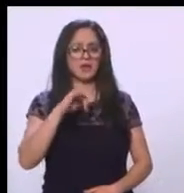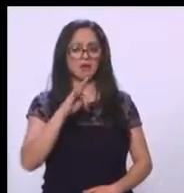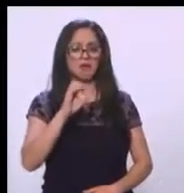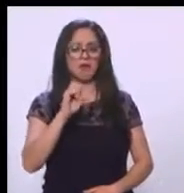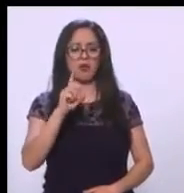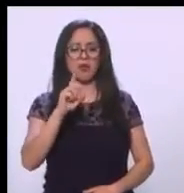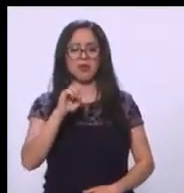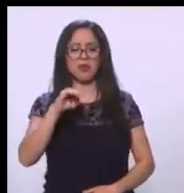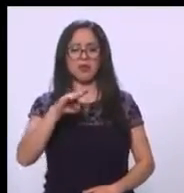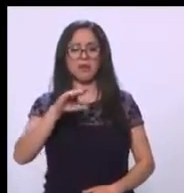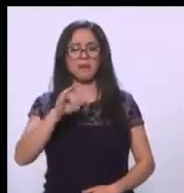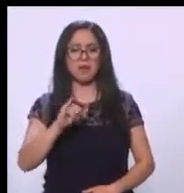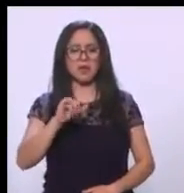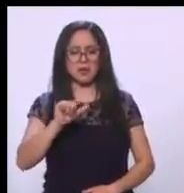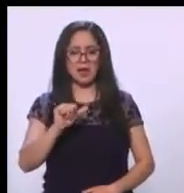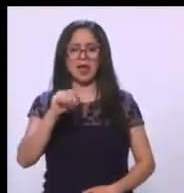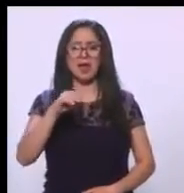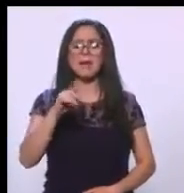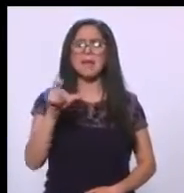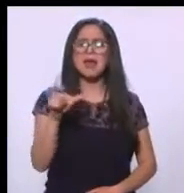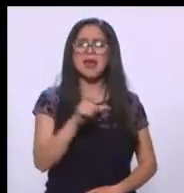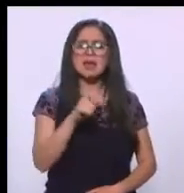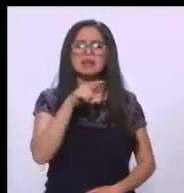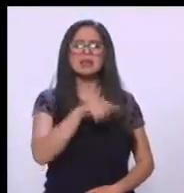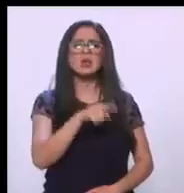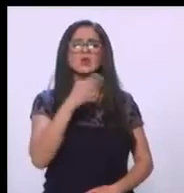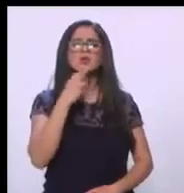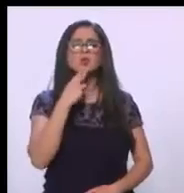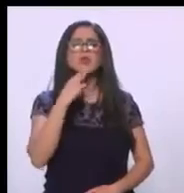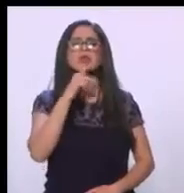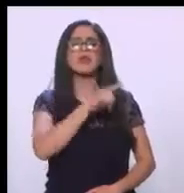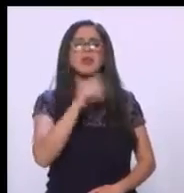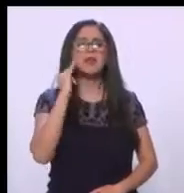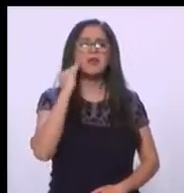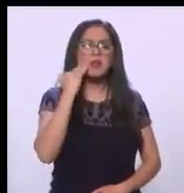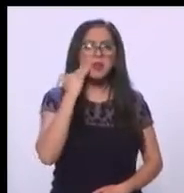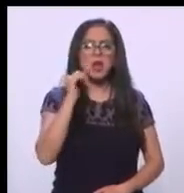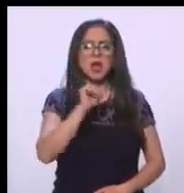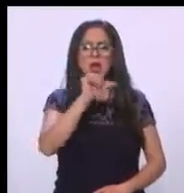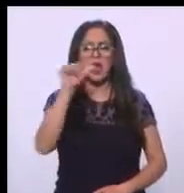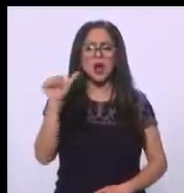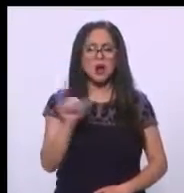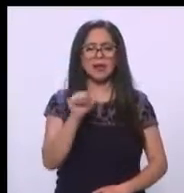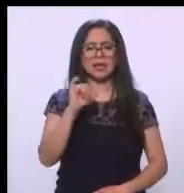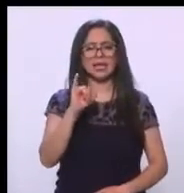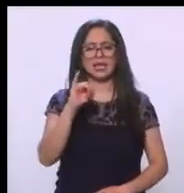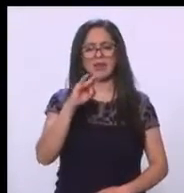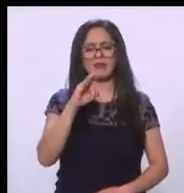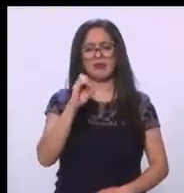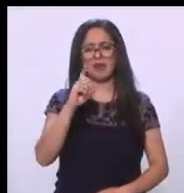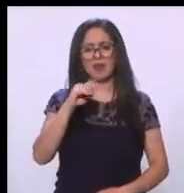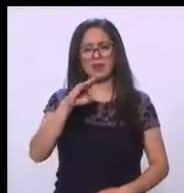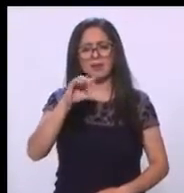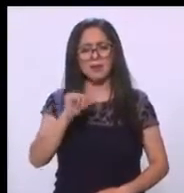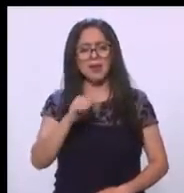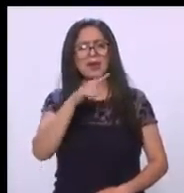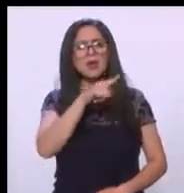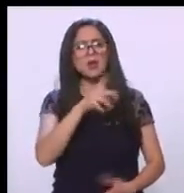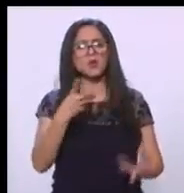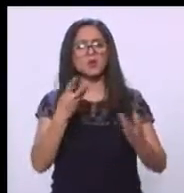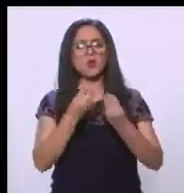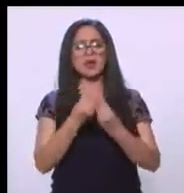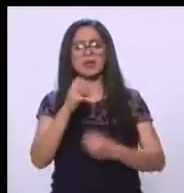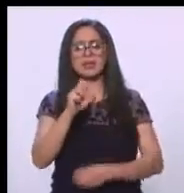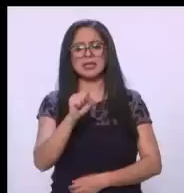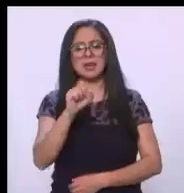MX es el programa o la salida que tenemos a través del Facebook @InfodemiaMX, y es una iniciativa del Sistema Público de Radiodifusión